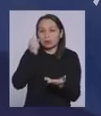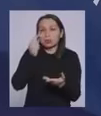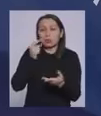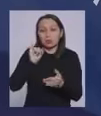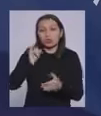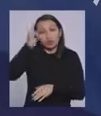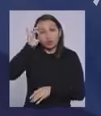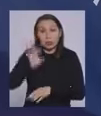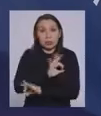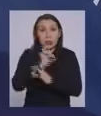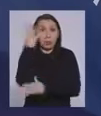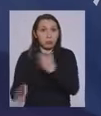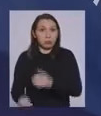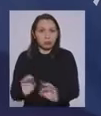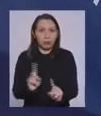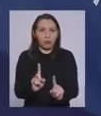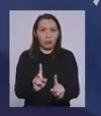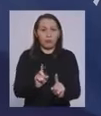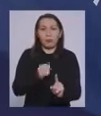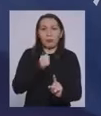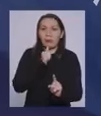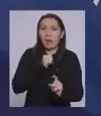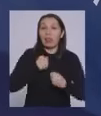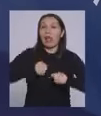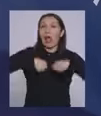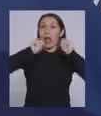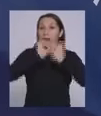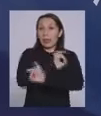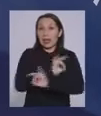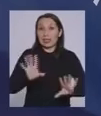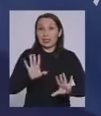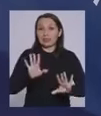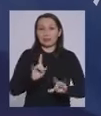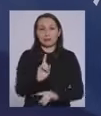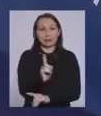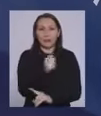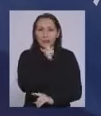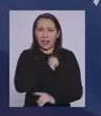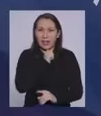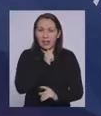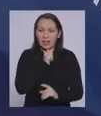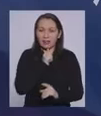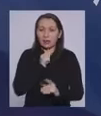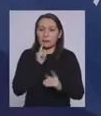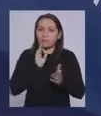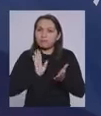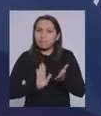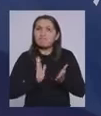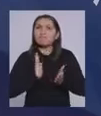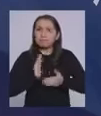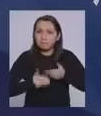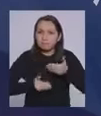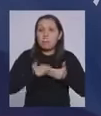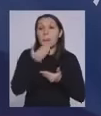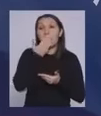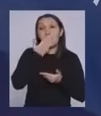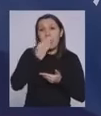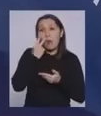eso. Nadie ha dicho que ha ganado la batalla. Todo lo contrario. Es